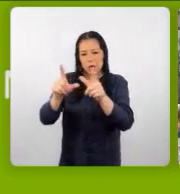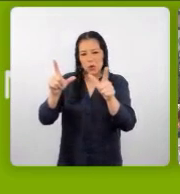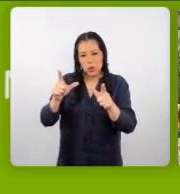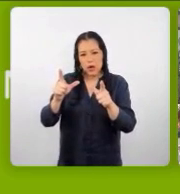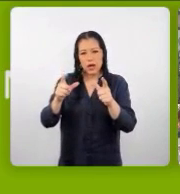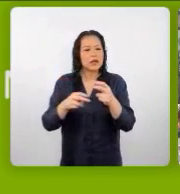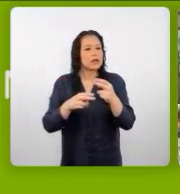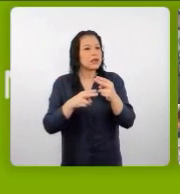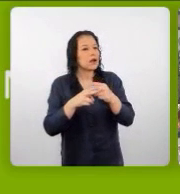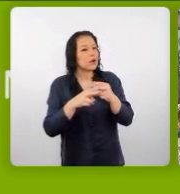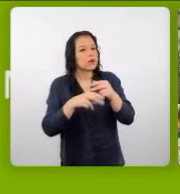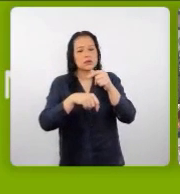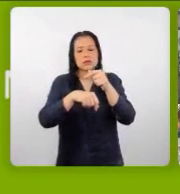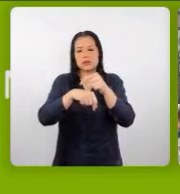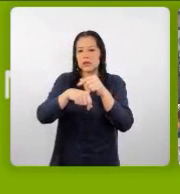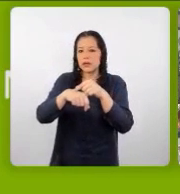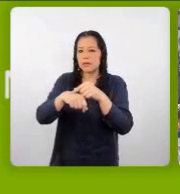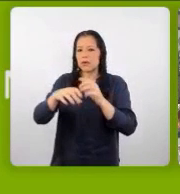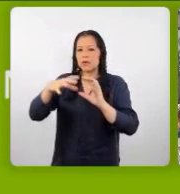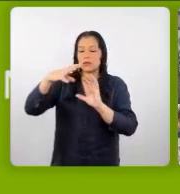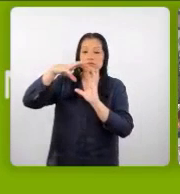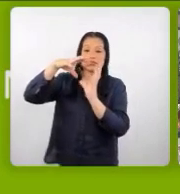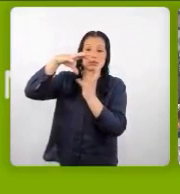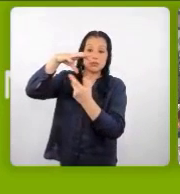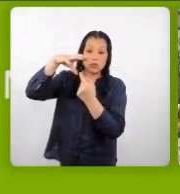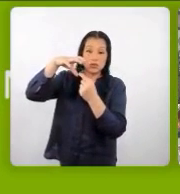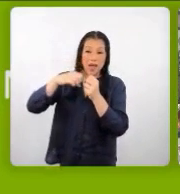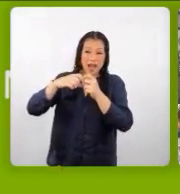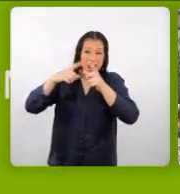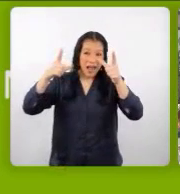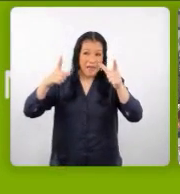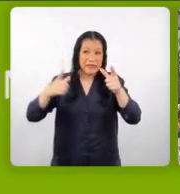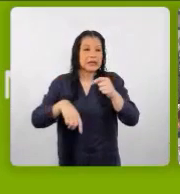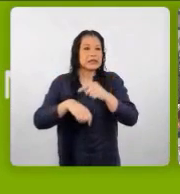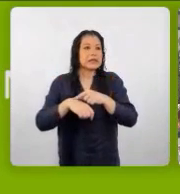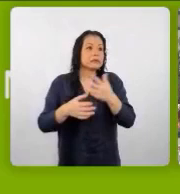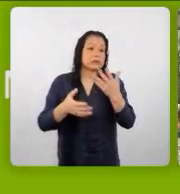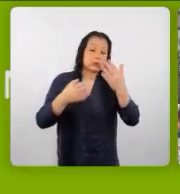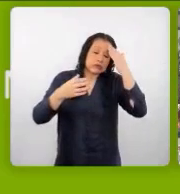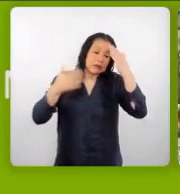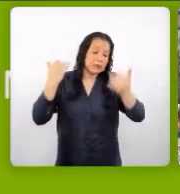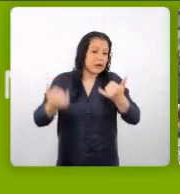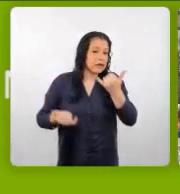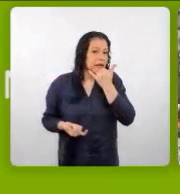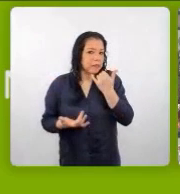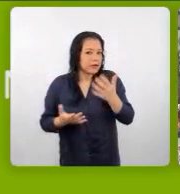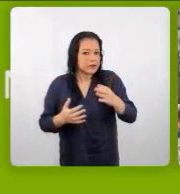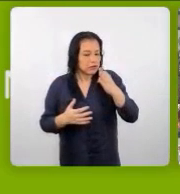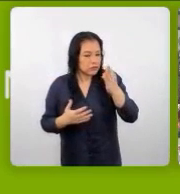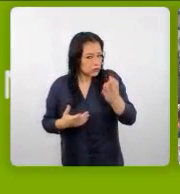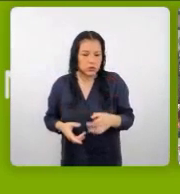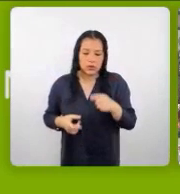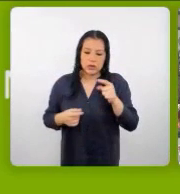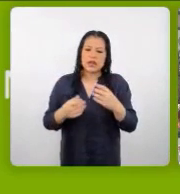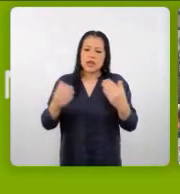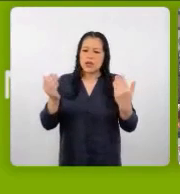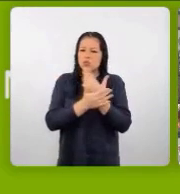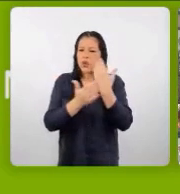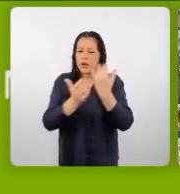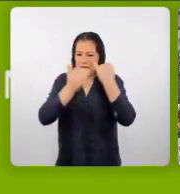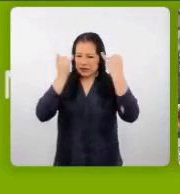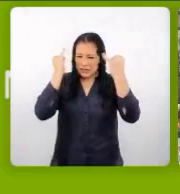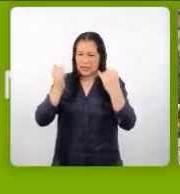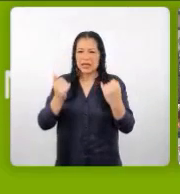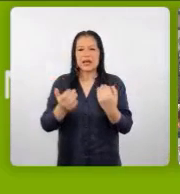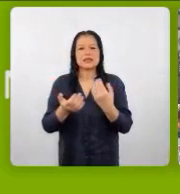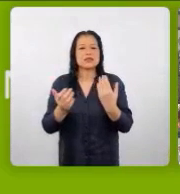corto y el mundo es amplio. En este proceso de redescubrimiento que se está llevando a cabo, creo